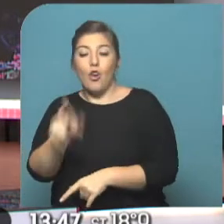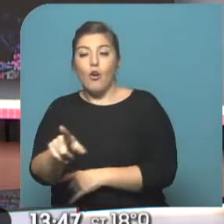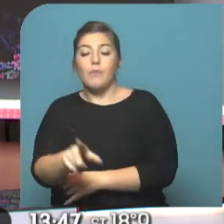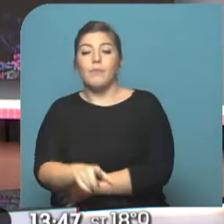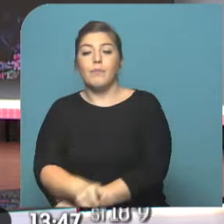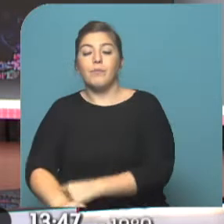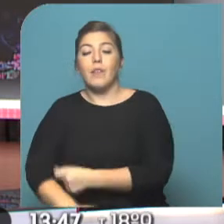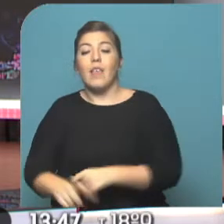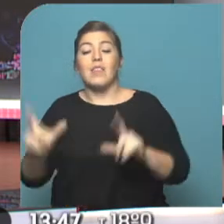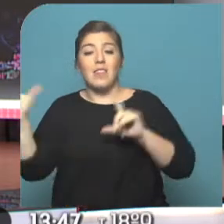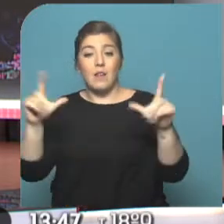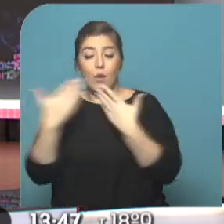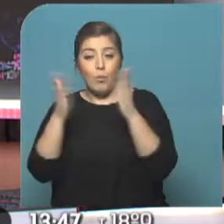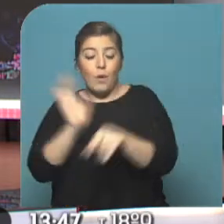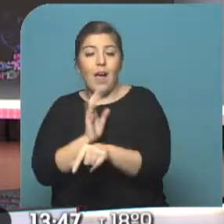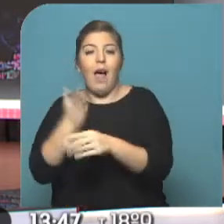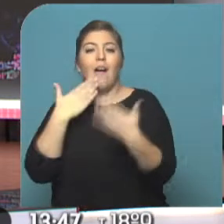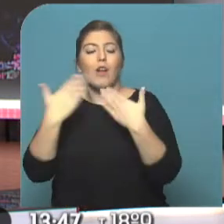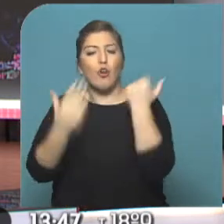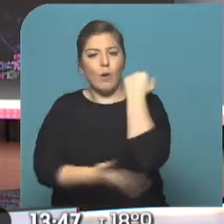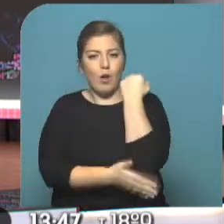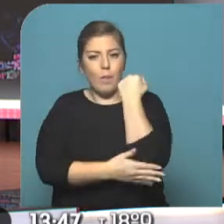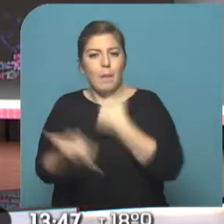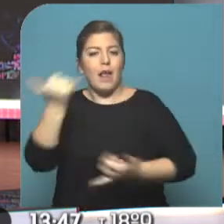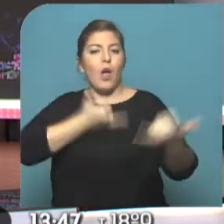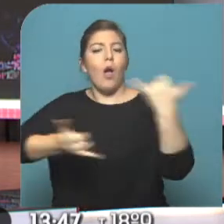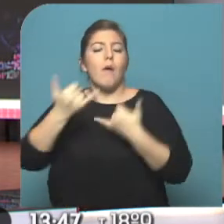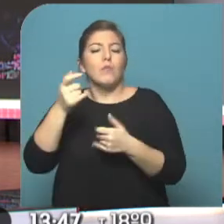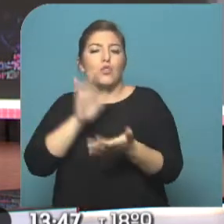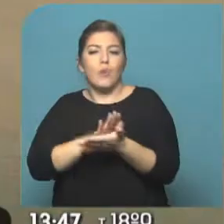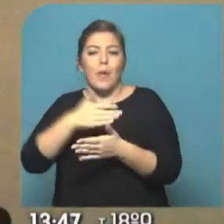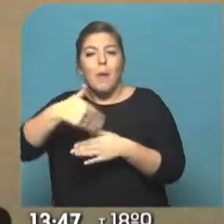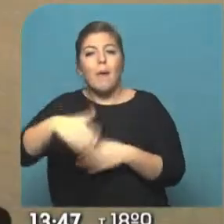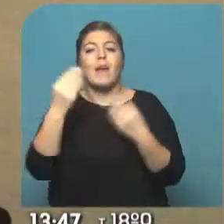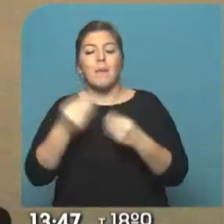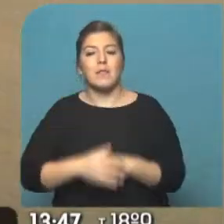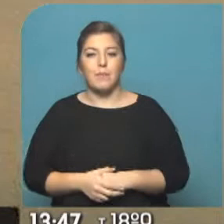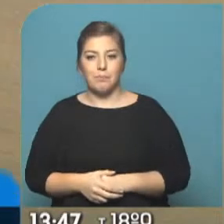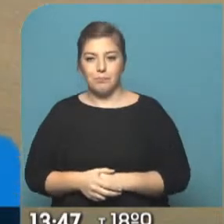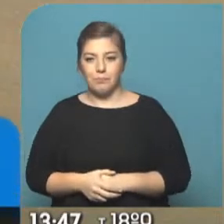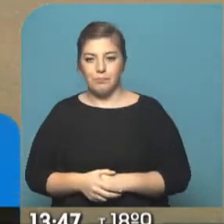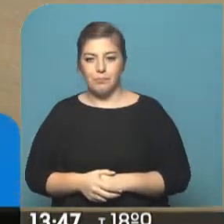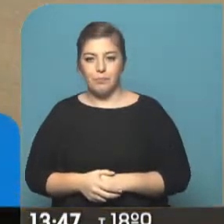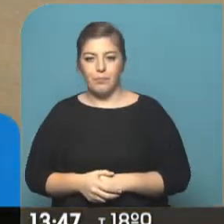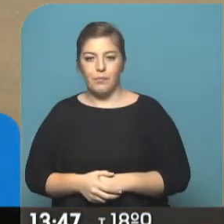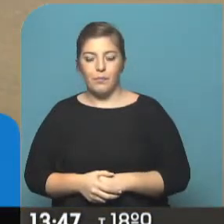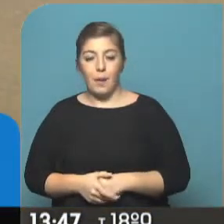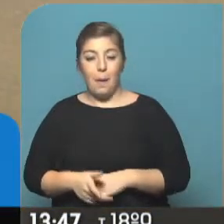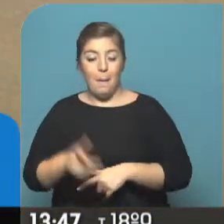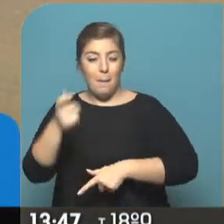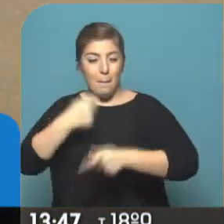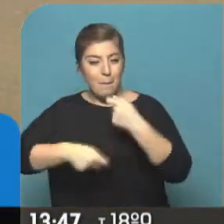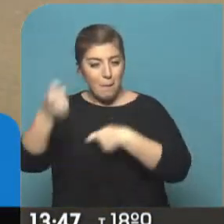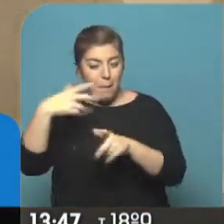televisión pública importante poder dialogar con un economista para que nos dé un panorama de lo que viene. Para el mercado,